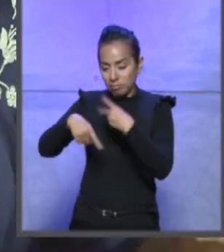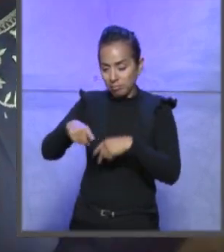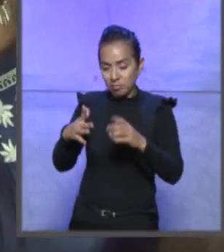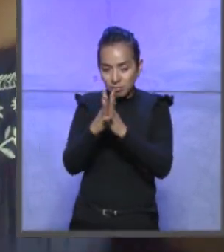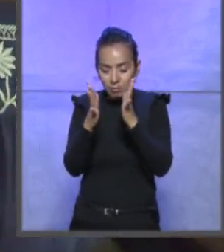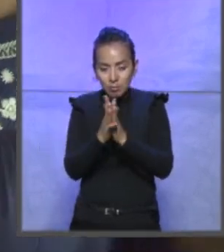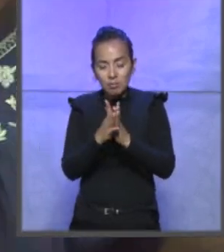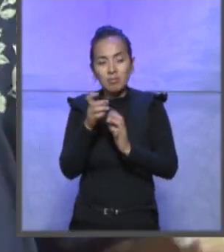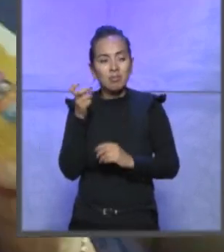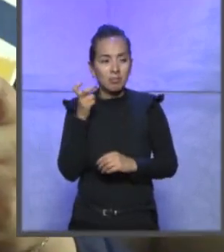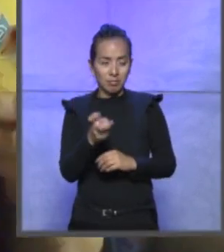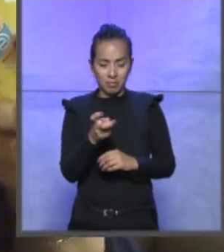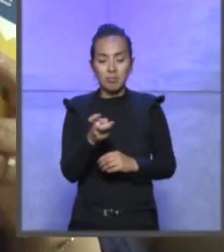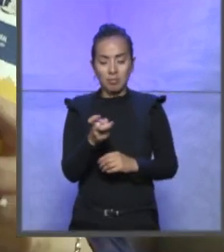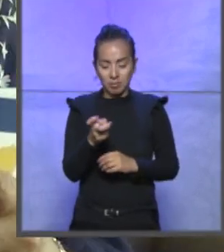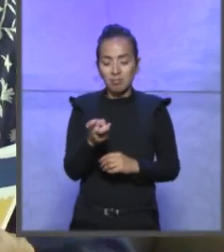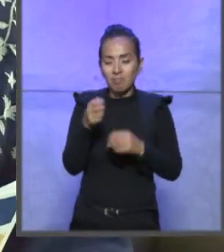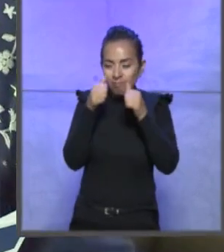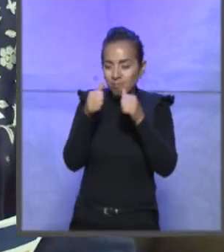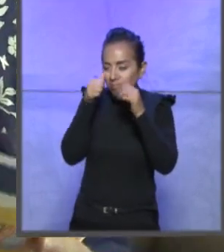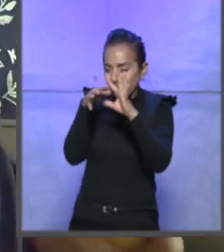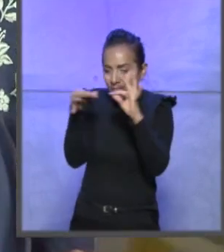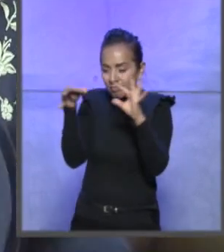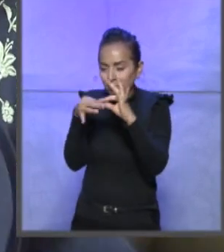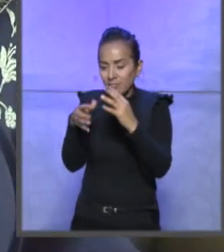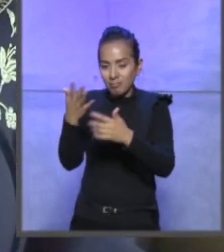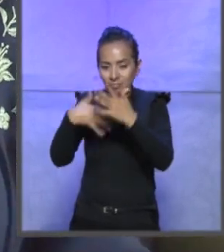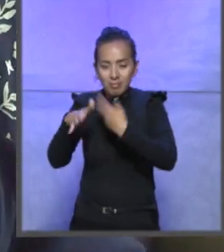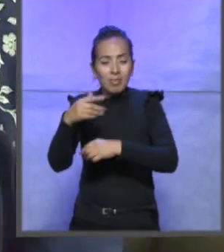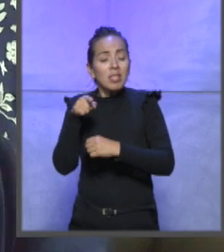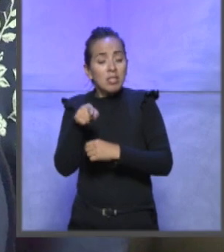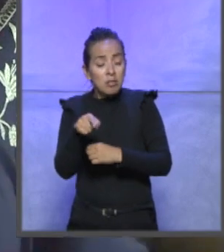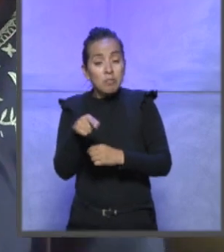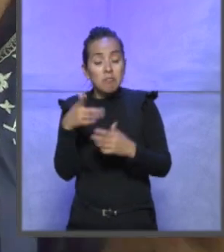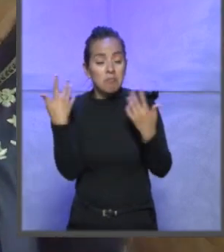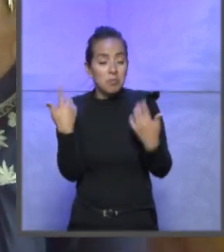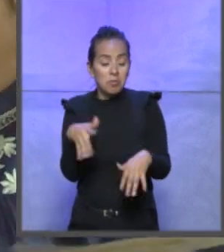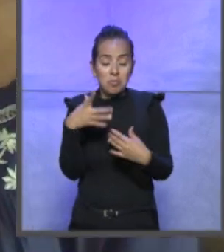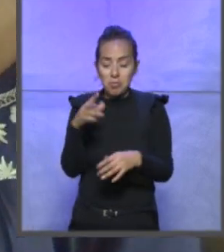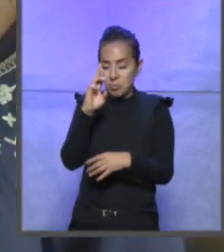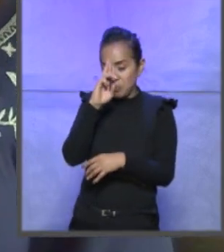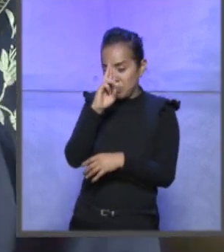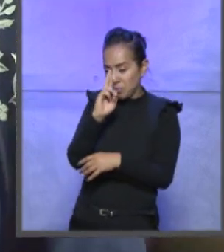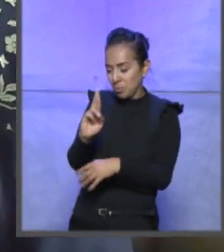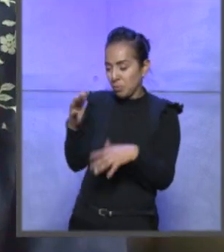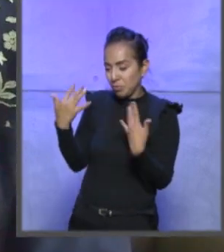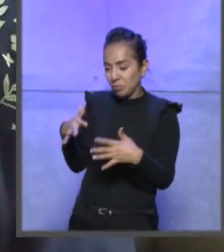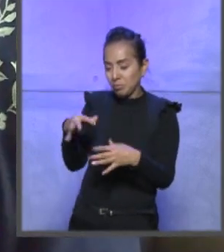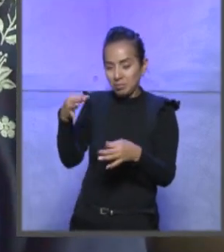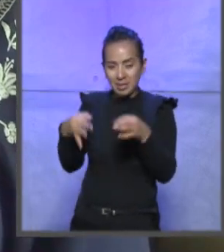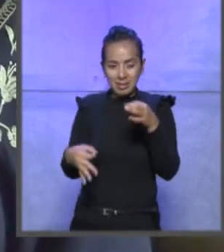aquí a participar en este escuchatorio. Agradecer el honor que me ha hecho mi estimada amiga